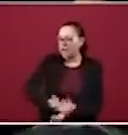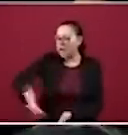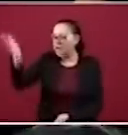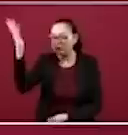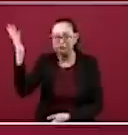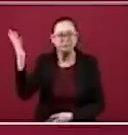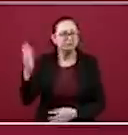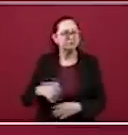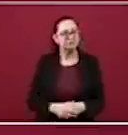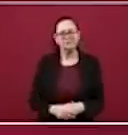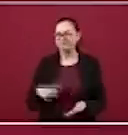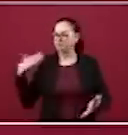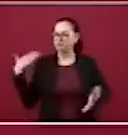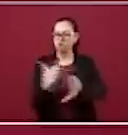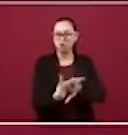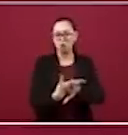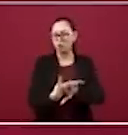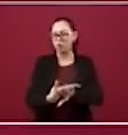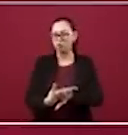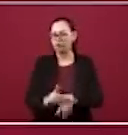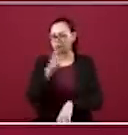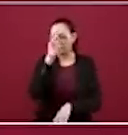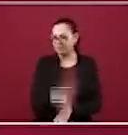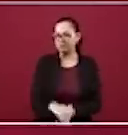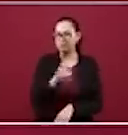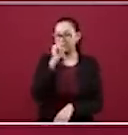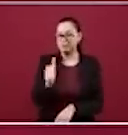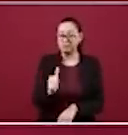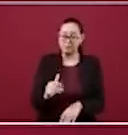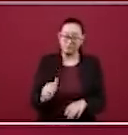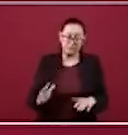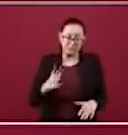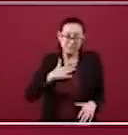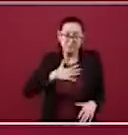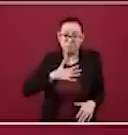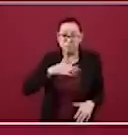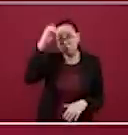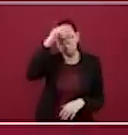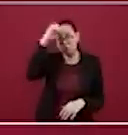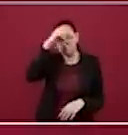Esa es mi opinión, respetando la autonomía del Poder